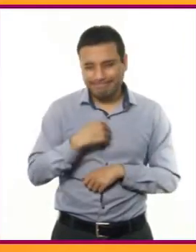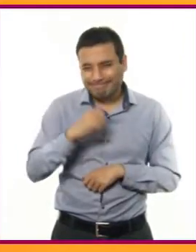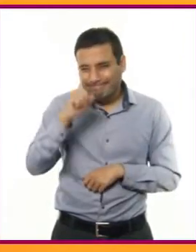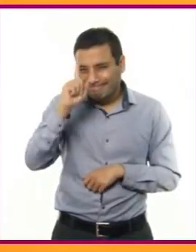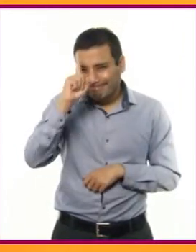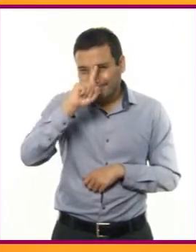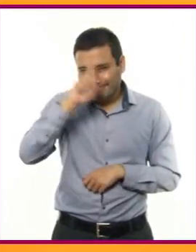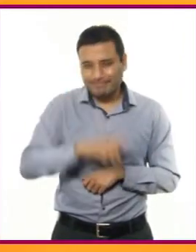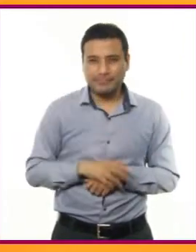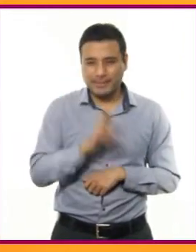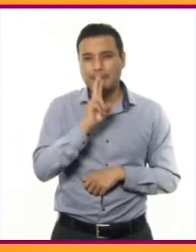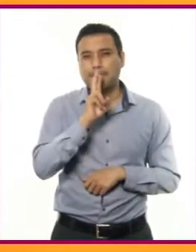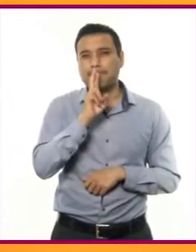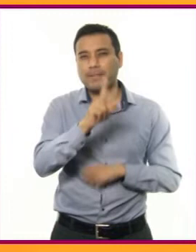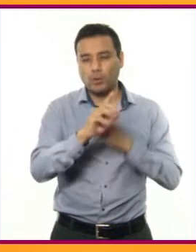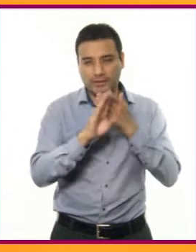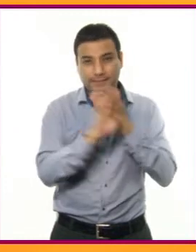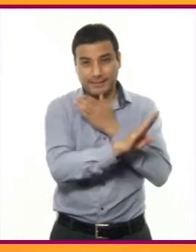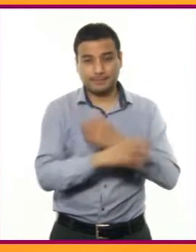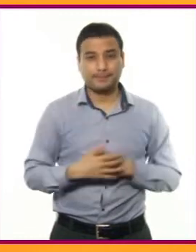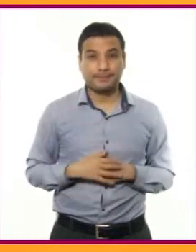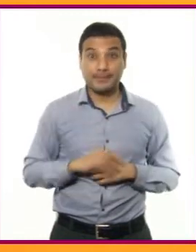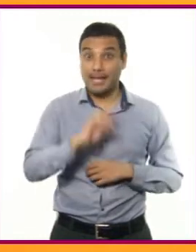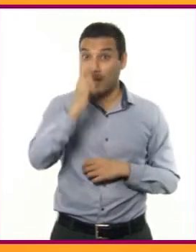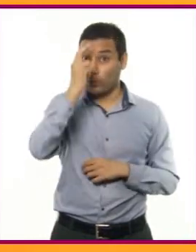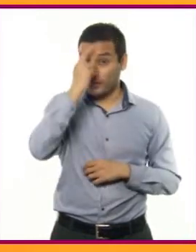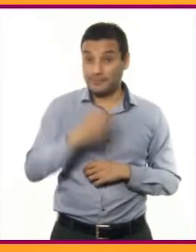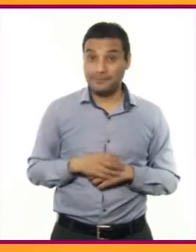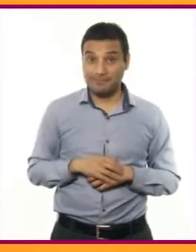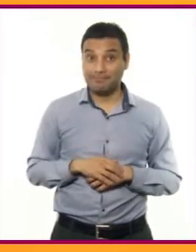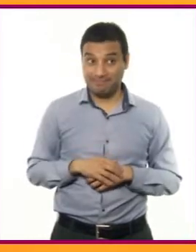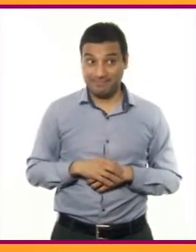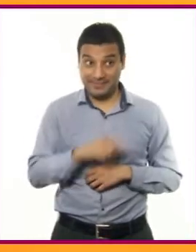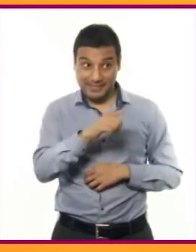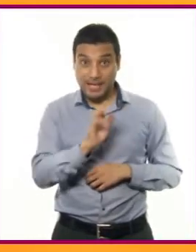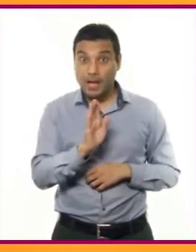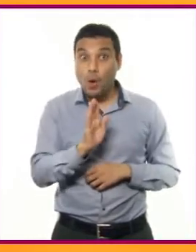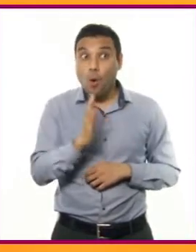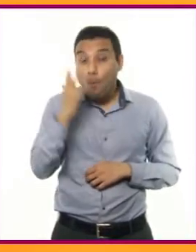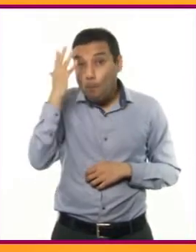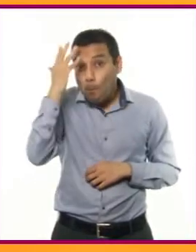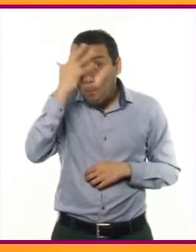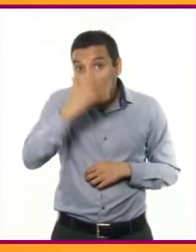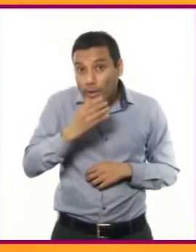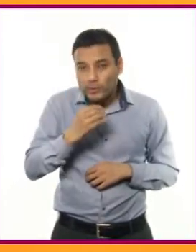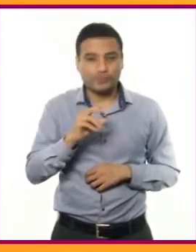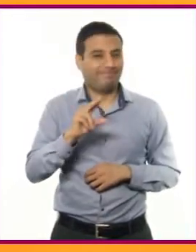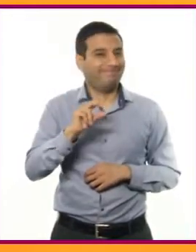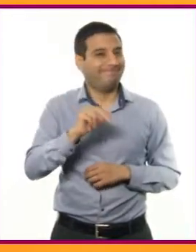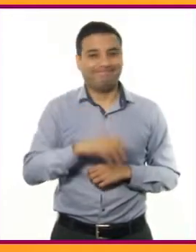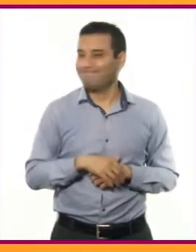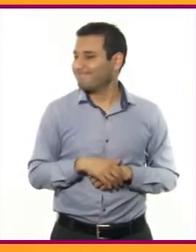recomendable es alejarse. Recuerden, la sal también parece azúcar. Dentro de la